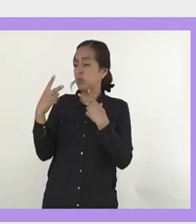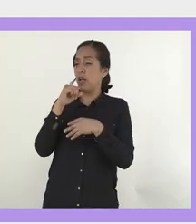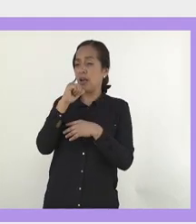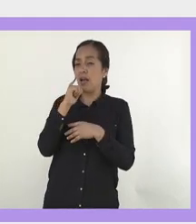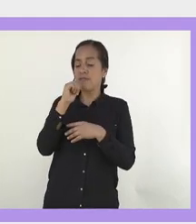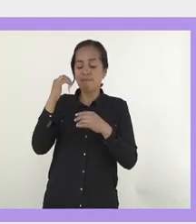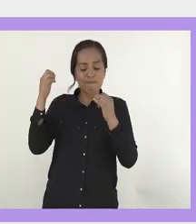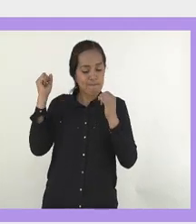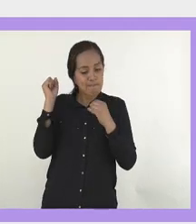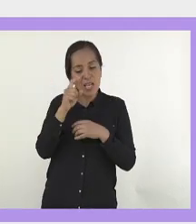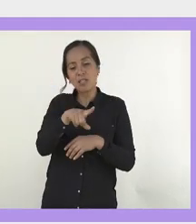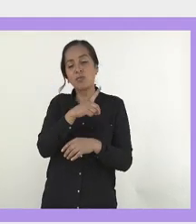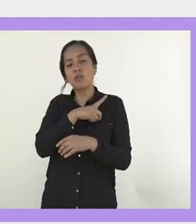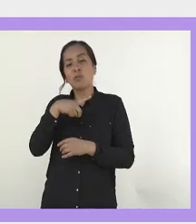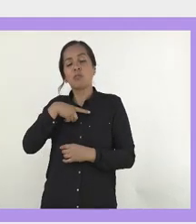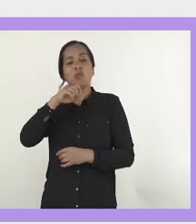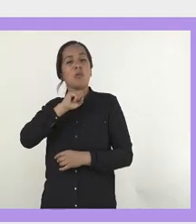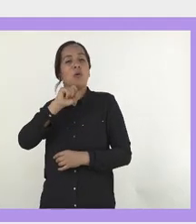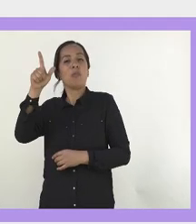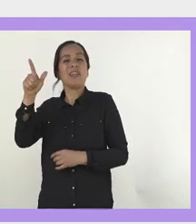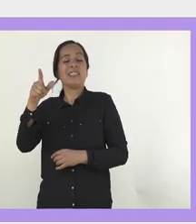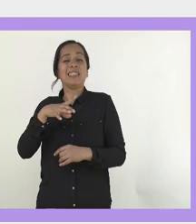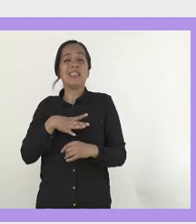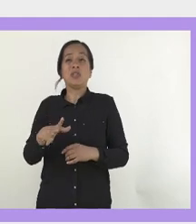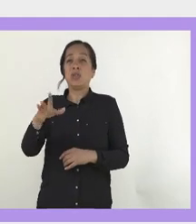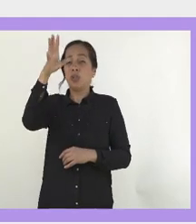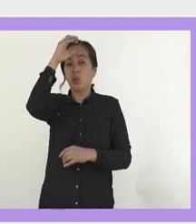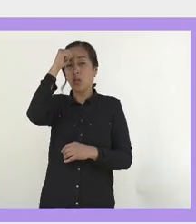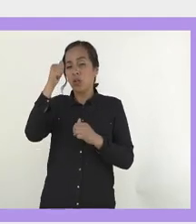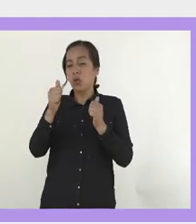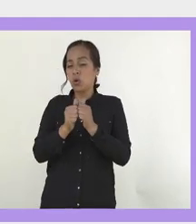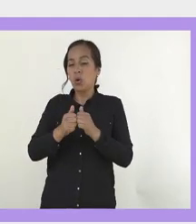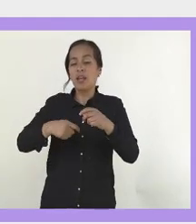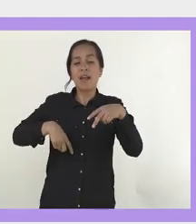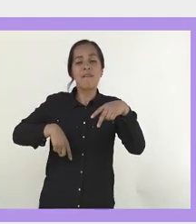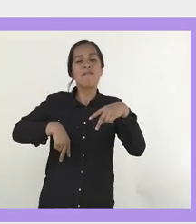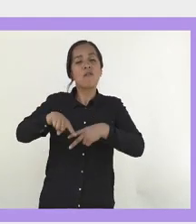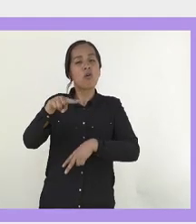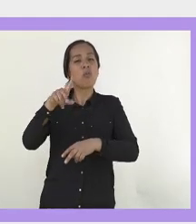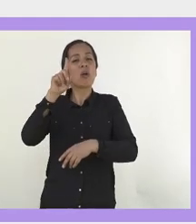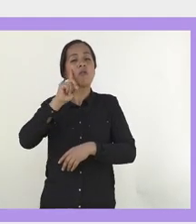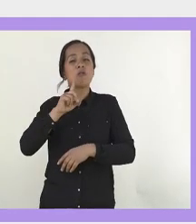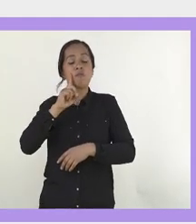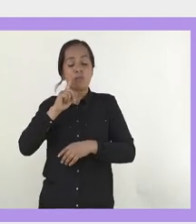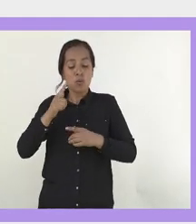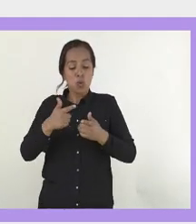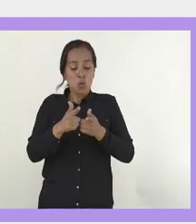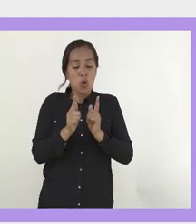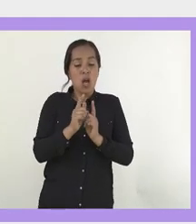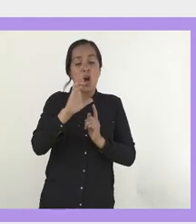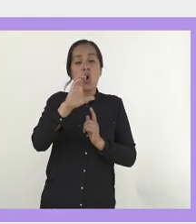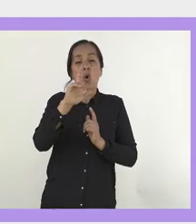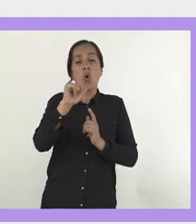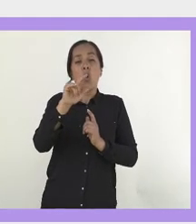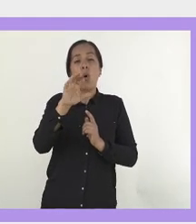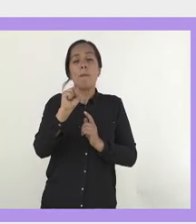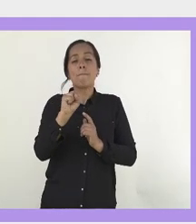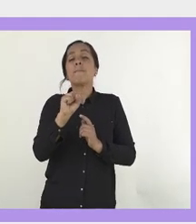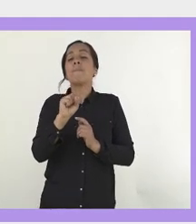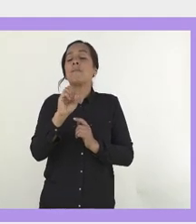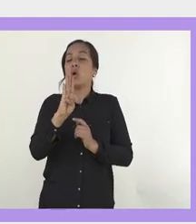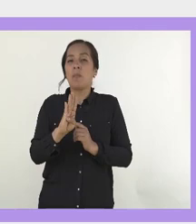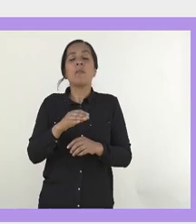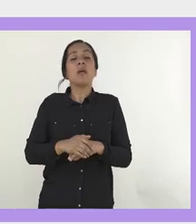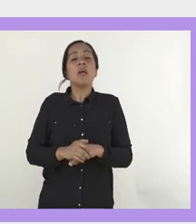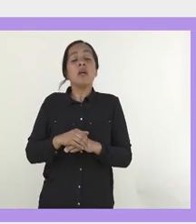es un compromiso con el fútbol femenil es un compromiso con mi club es un compromiso con con mi selección